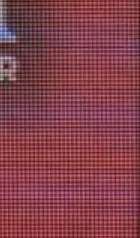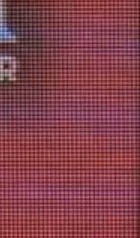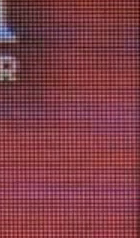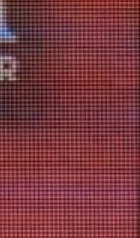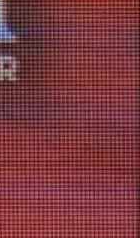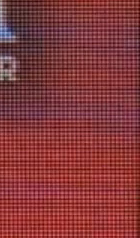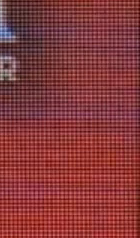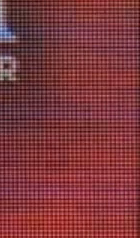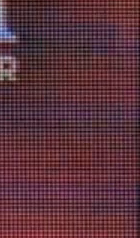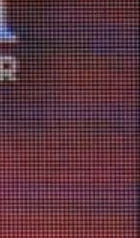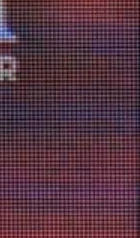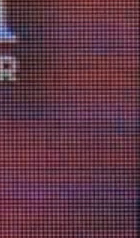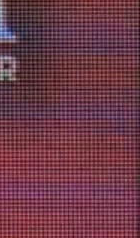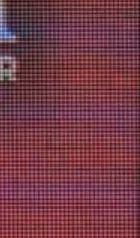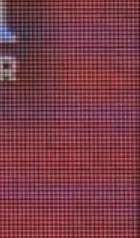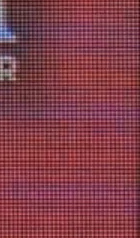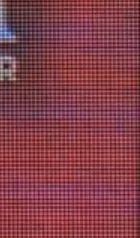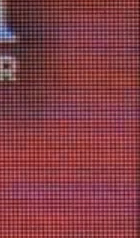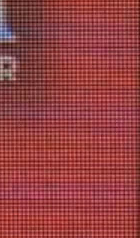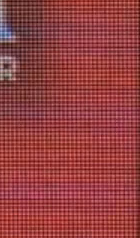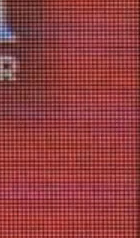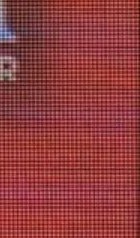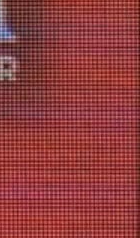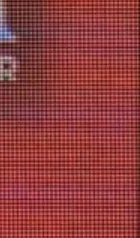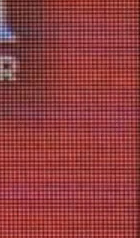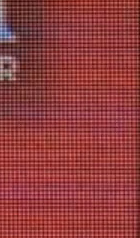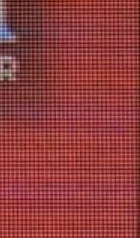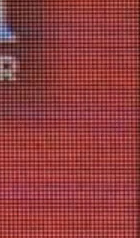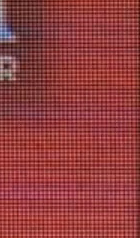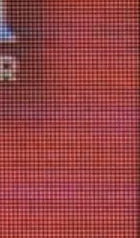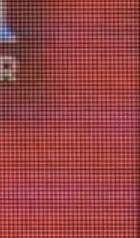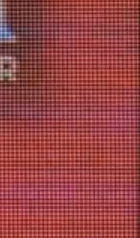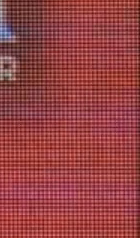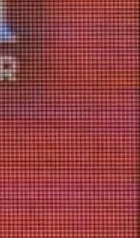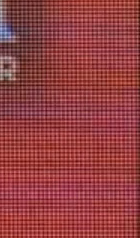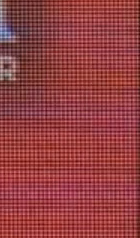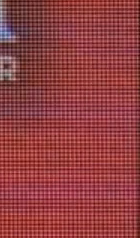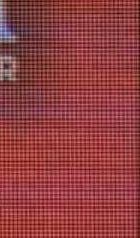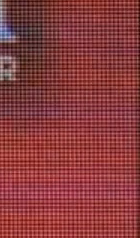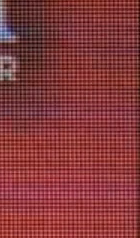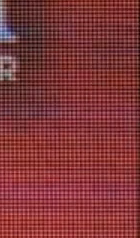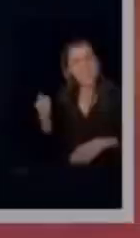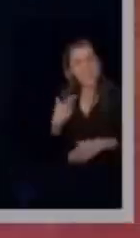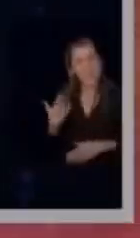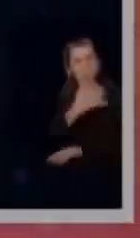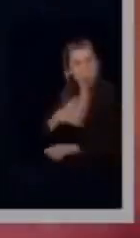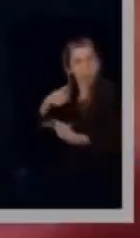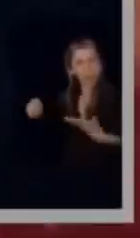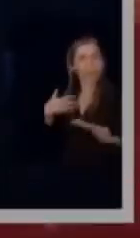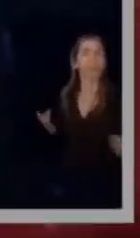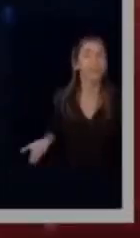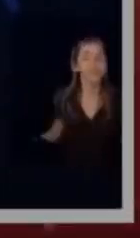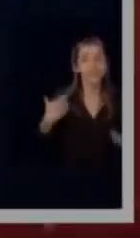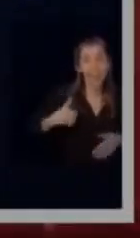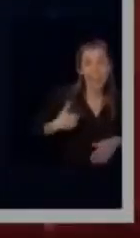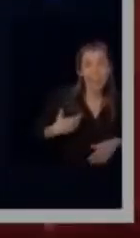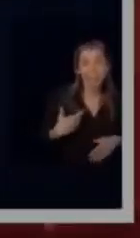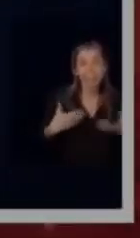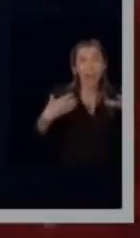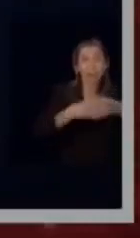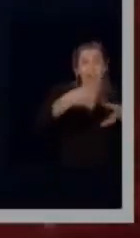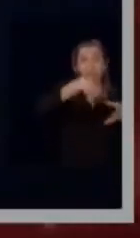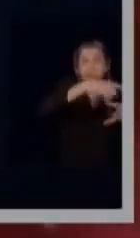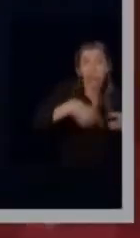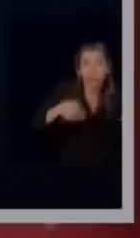capitalismo transnacional, dolarizante, de apertura económica, y que en los sectores de más concentrados o